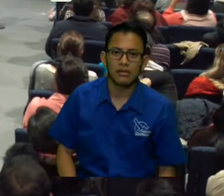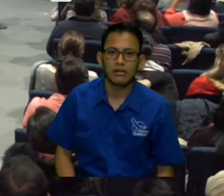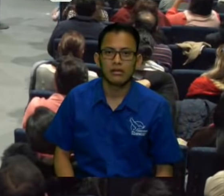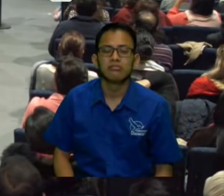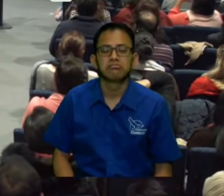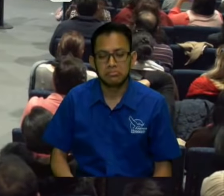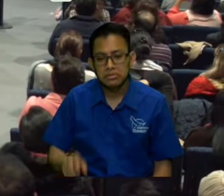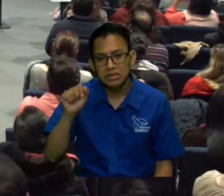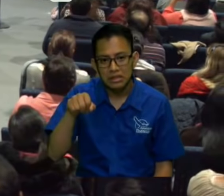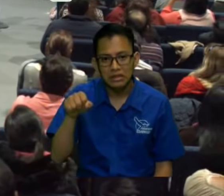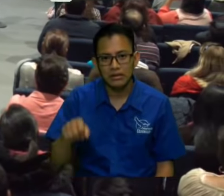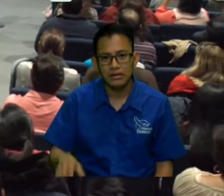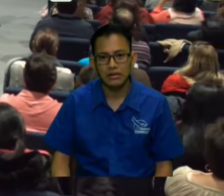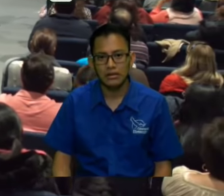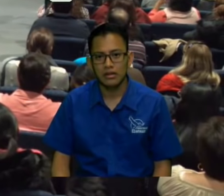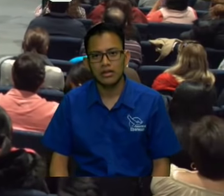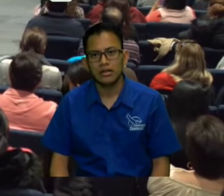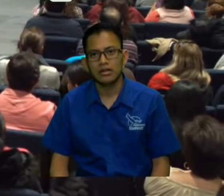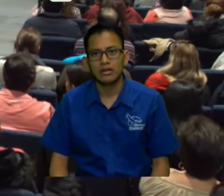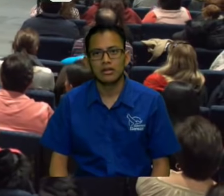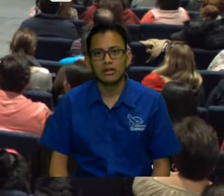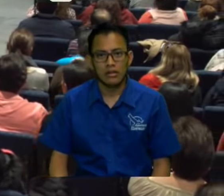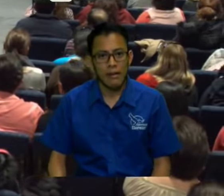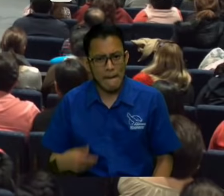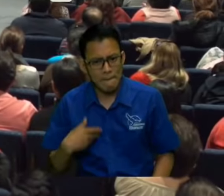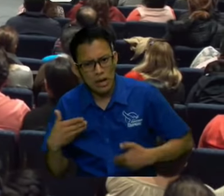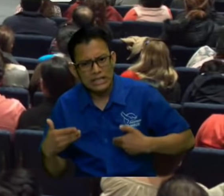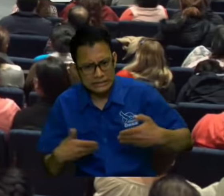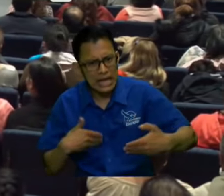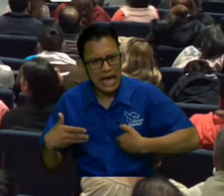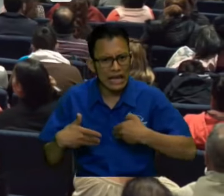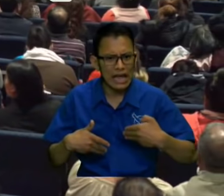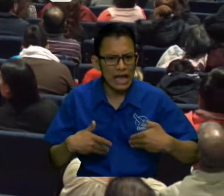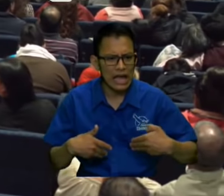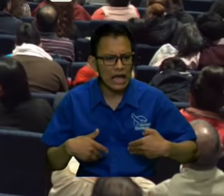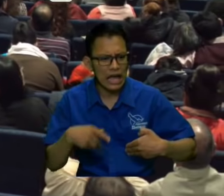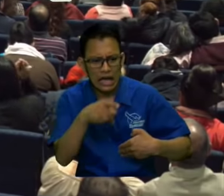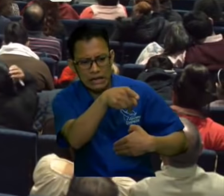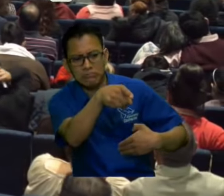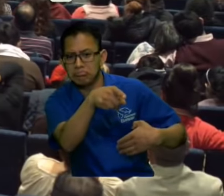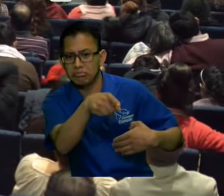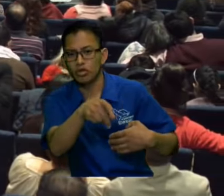Ahora, eso no es por molestar a nadie, es por molestar a todos.